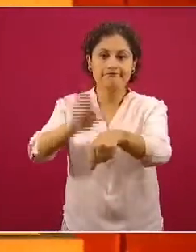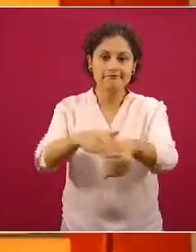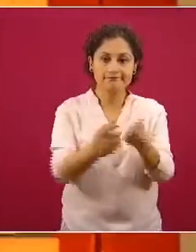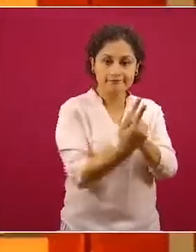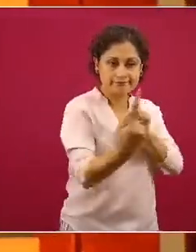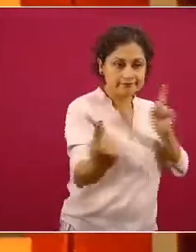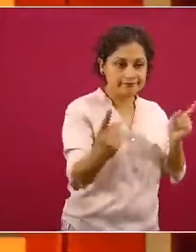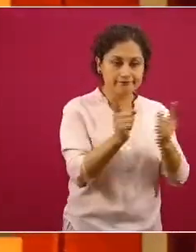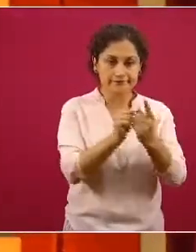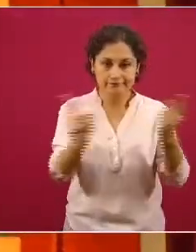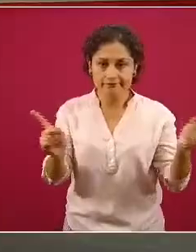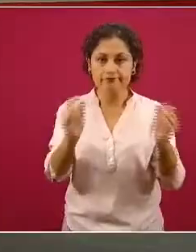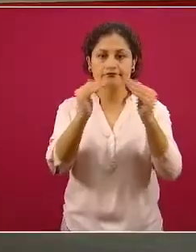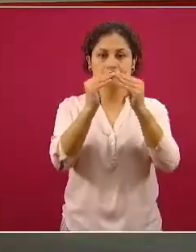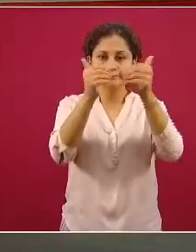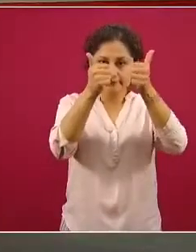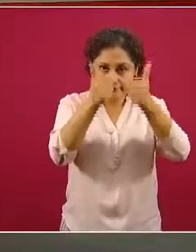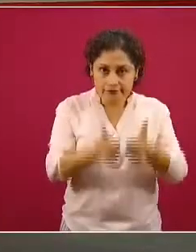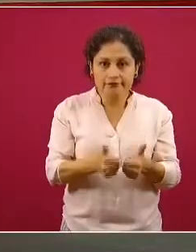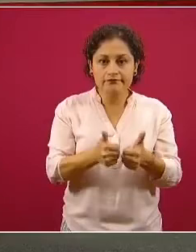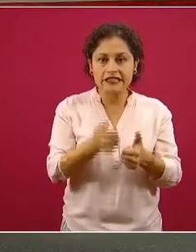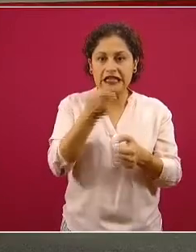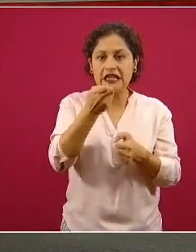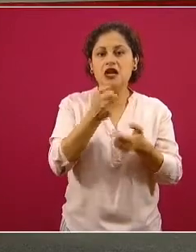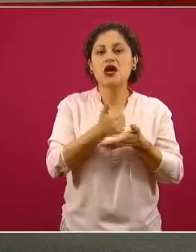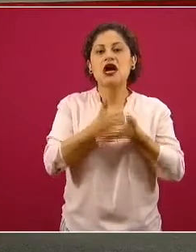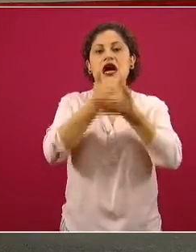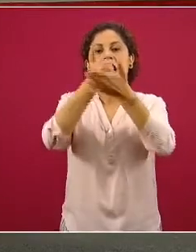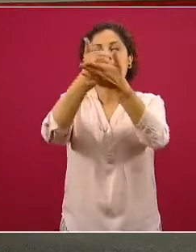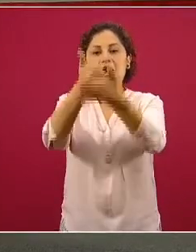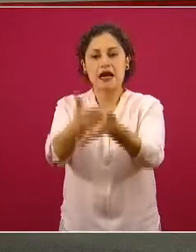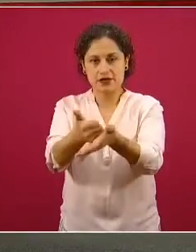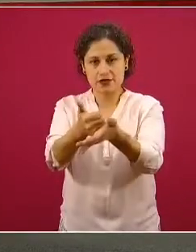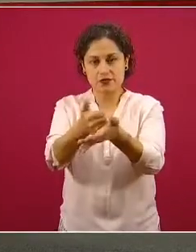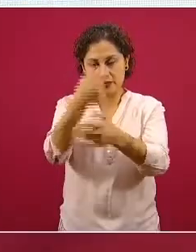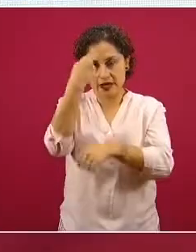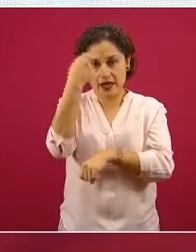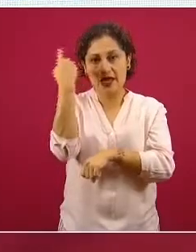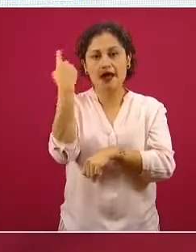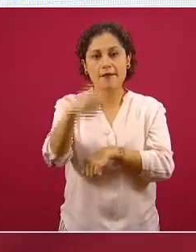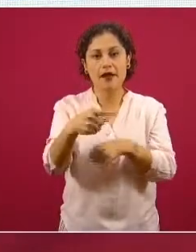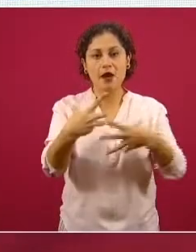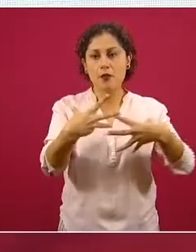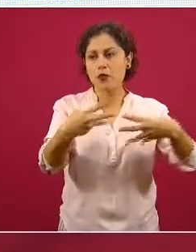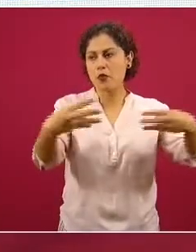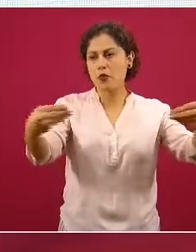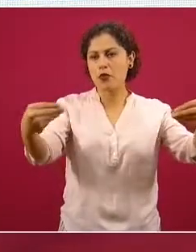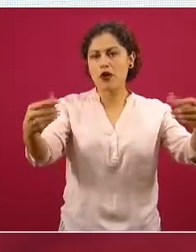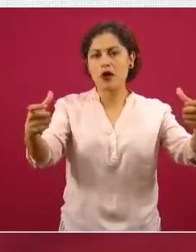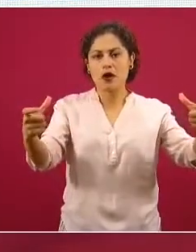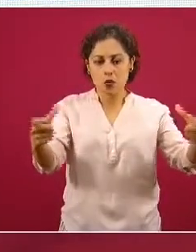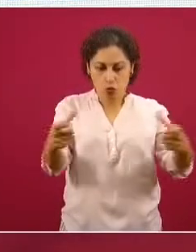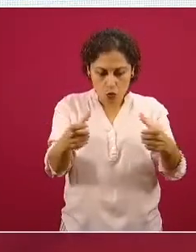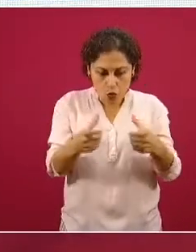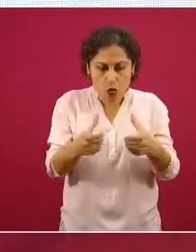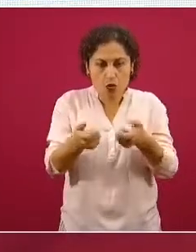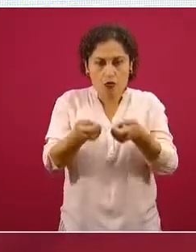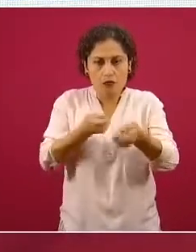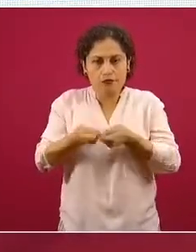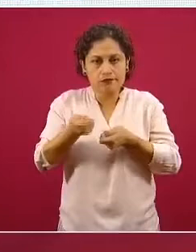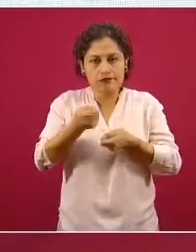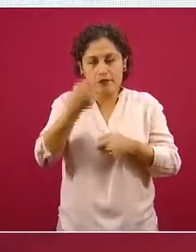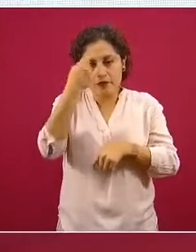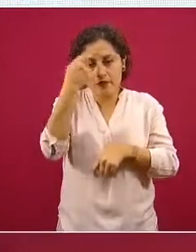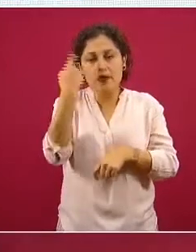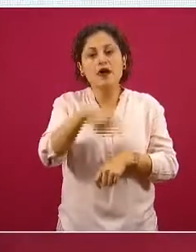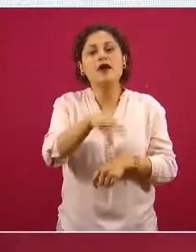Distancia, porque es el mecanismo más efectivo de reducir los contagios, porque es masivo y eso